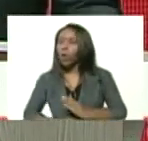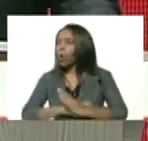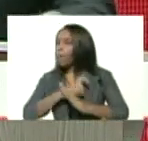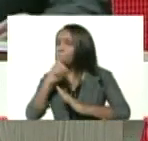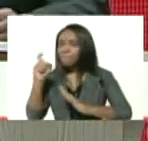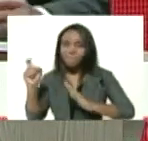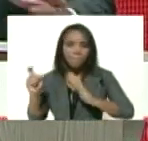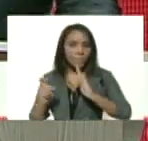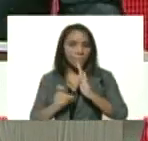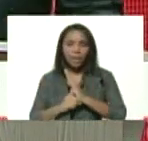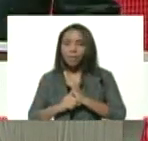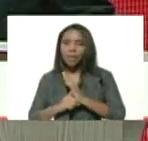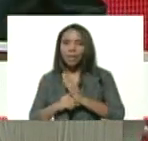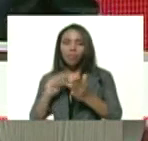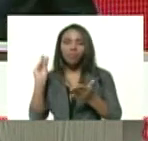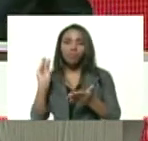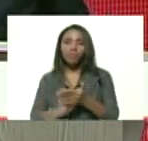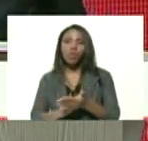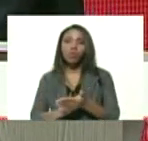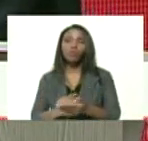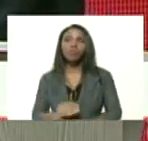completamente establecido.